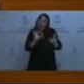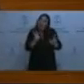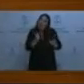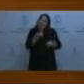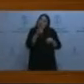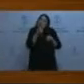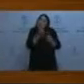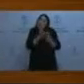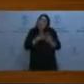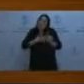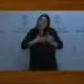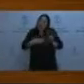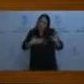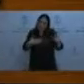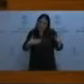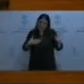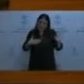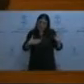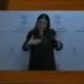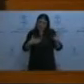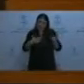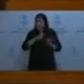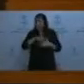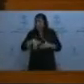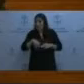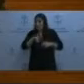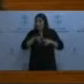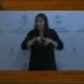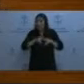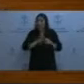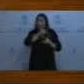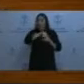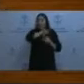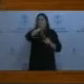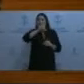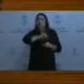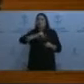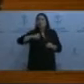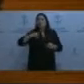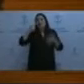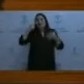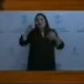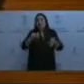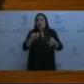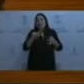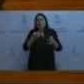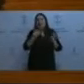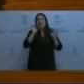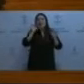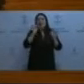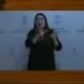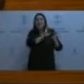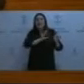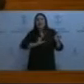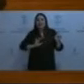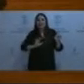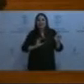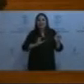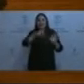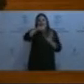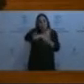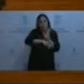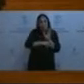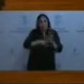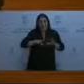facilitar. En definitiva, el Principado está entre las comunidades autónomas que no cumple con los docentes interinos la normativa de reserva de